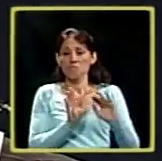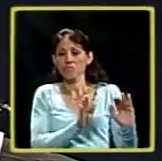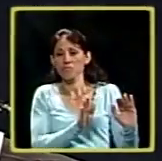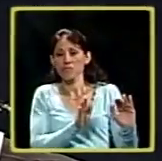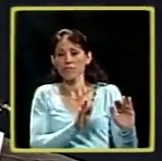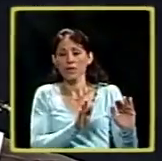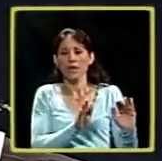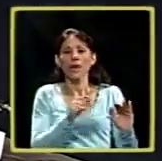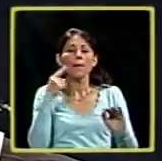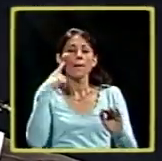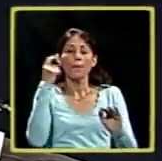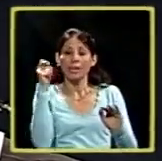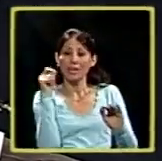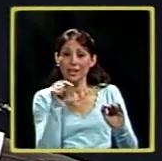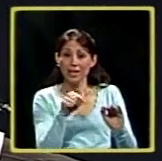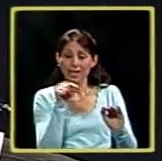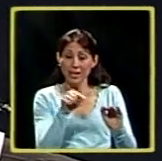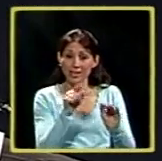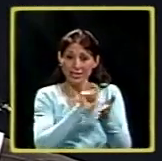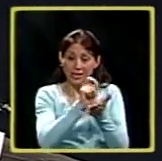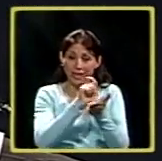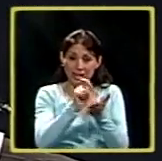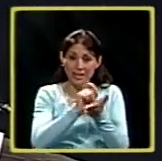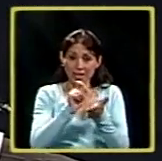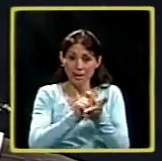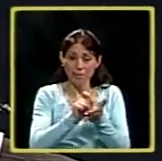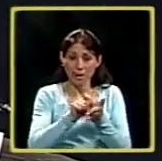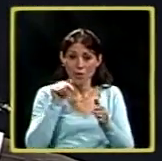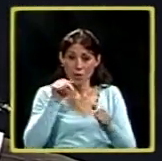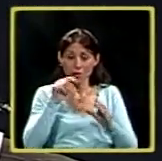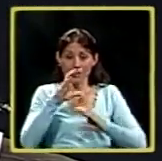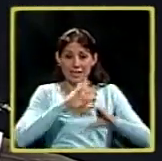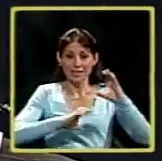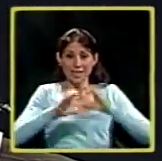el sentido de que cuando este científico sembraba